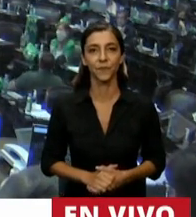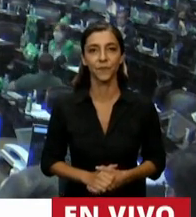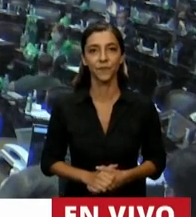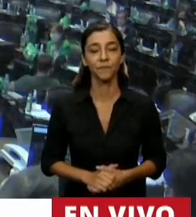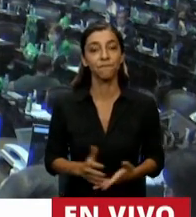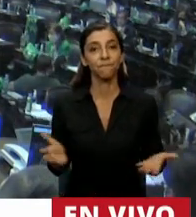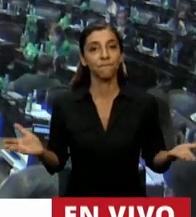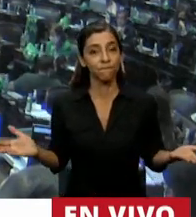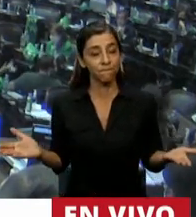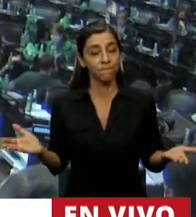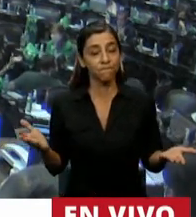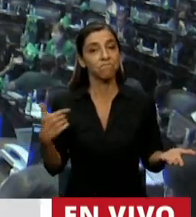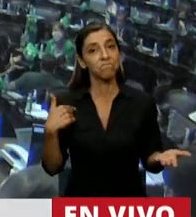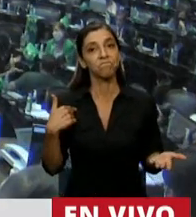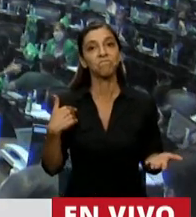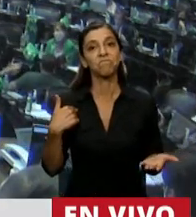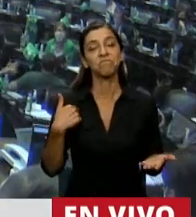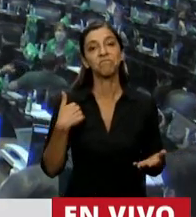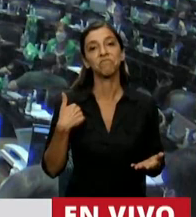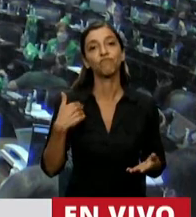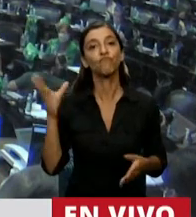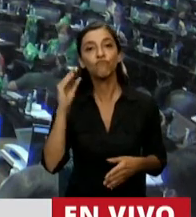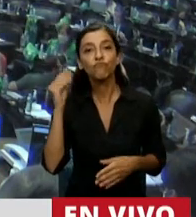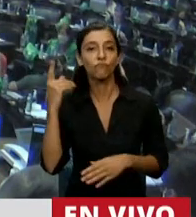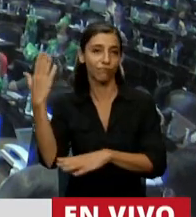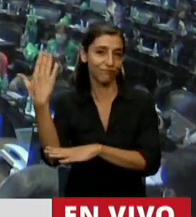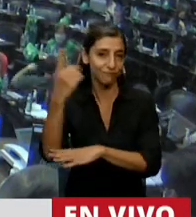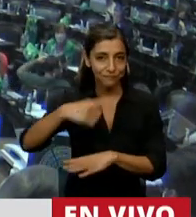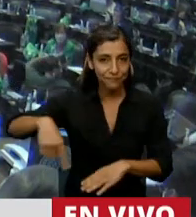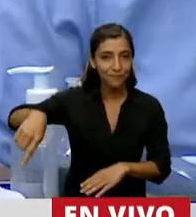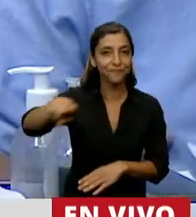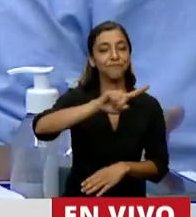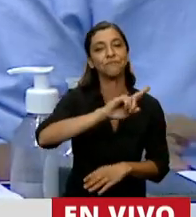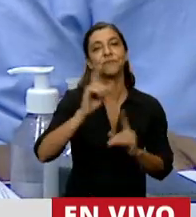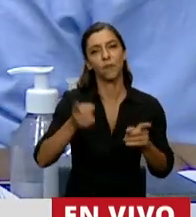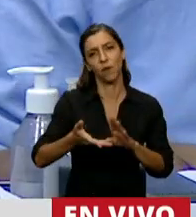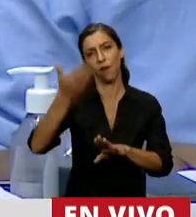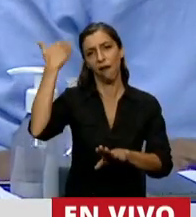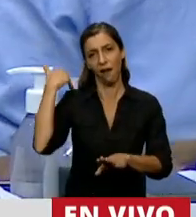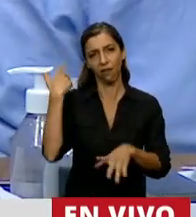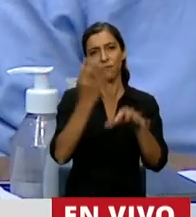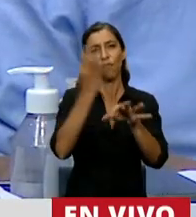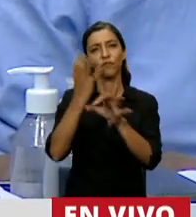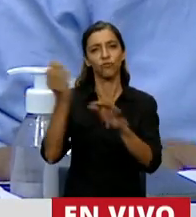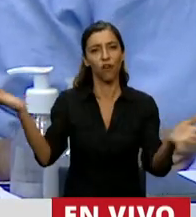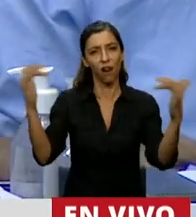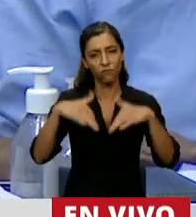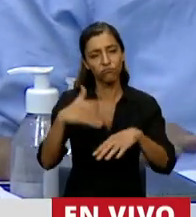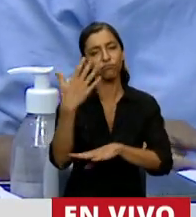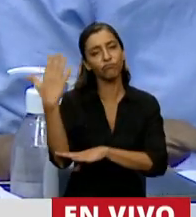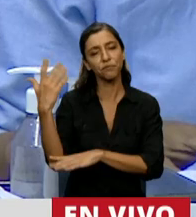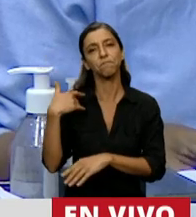Bueno, escuchando un poco el debate, los expositores, las expositoras,